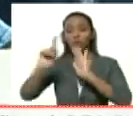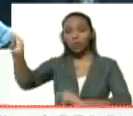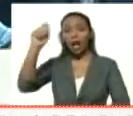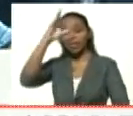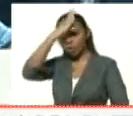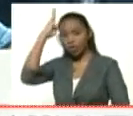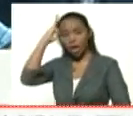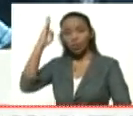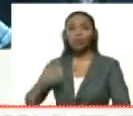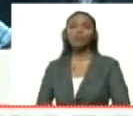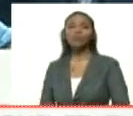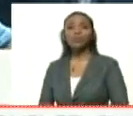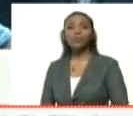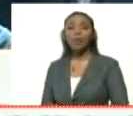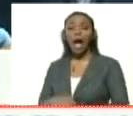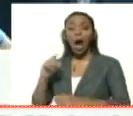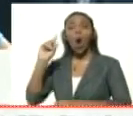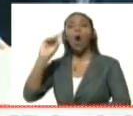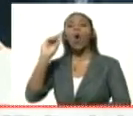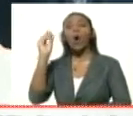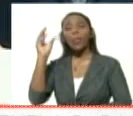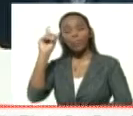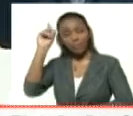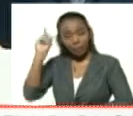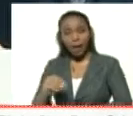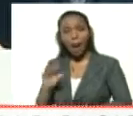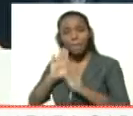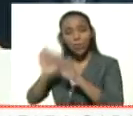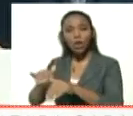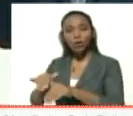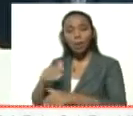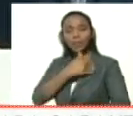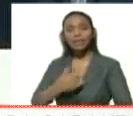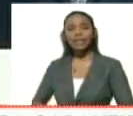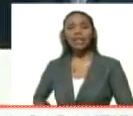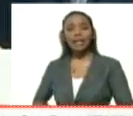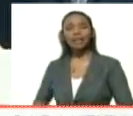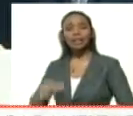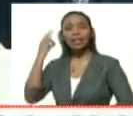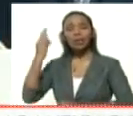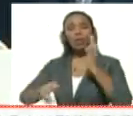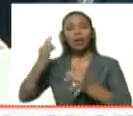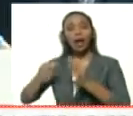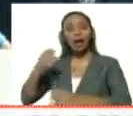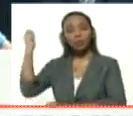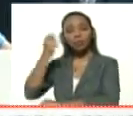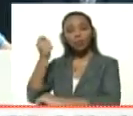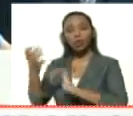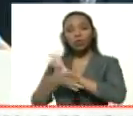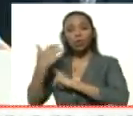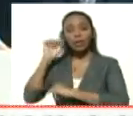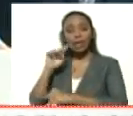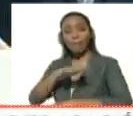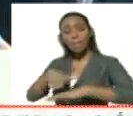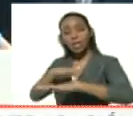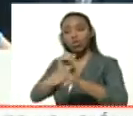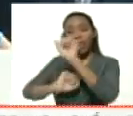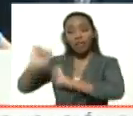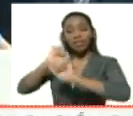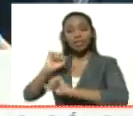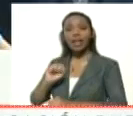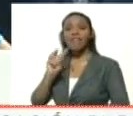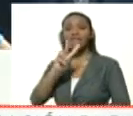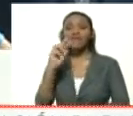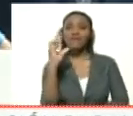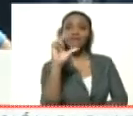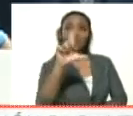Diosdado Cabello Rondón, así como también nuestro apoyo al presidente del Tribunal Supremo de Justicia, Michael Moreno, al ministro de la Defensa, Vladimir